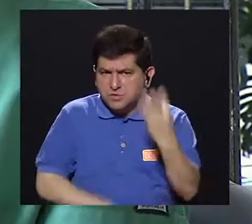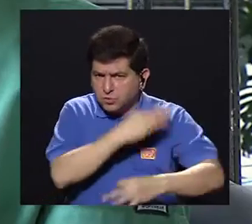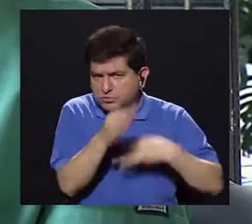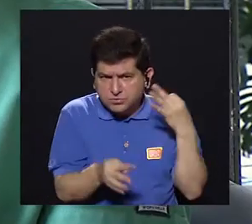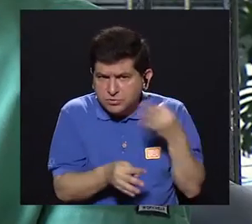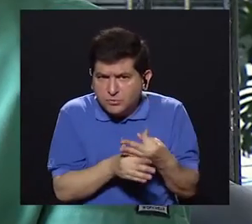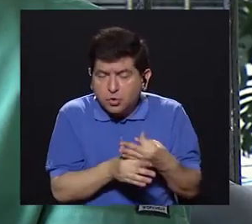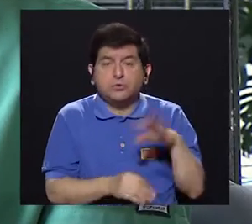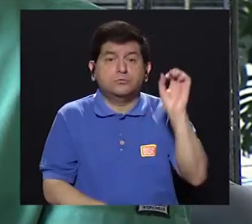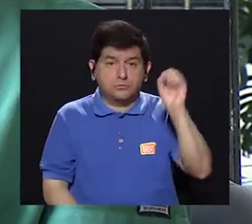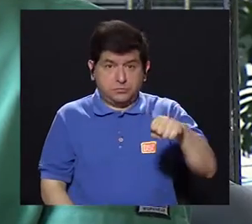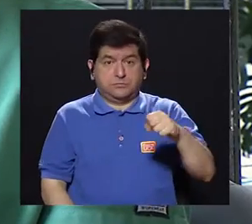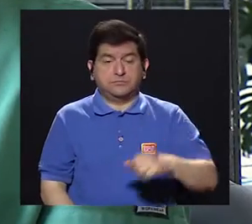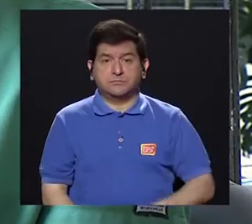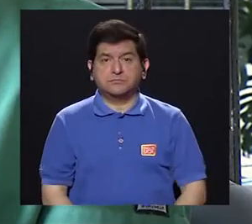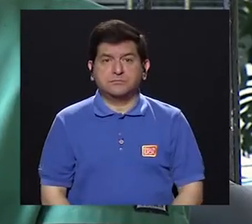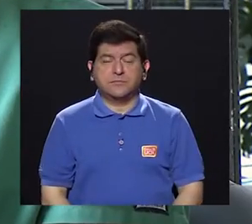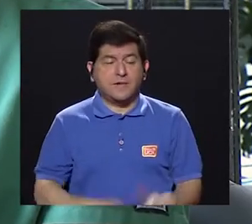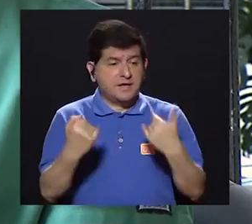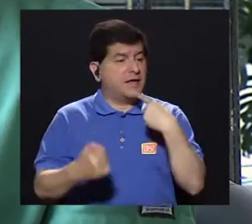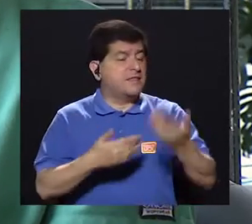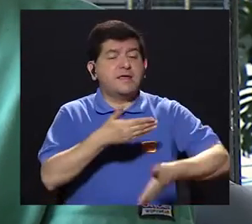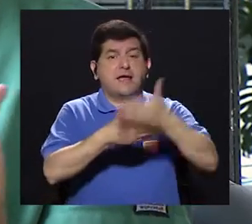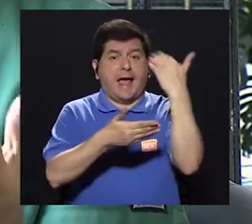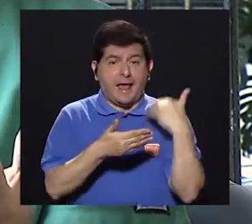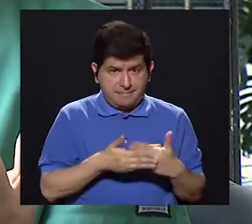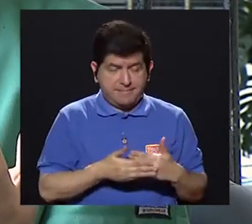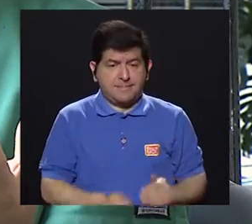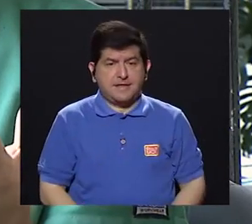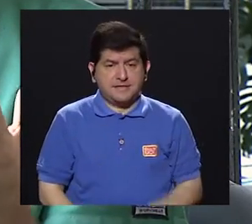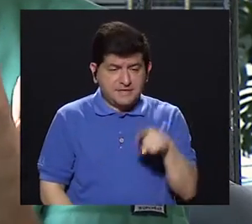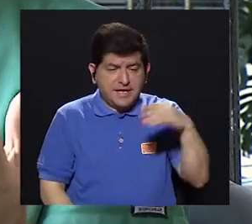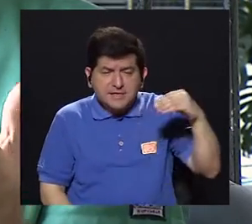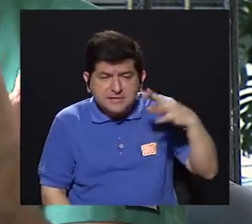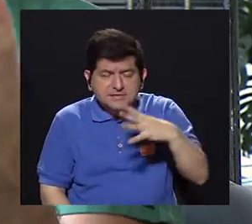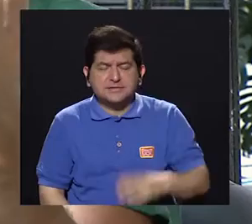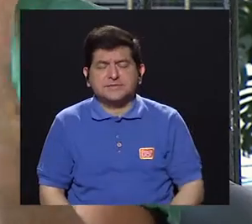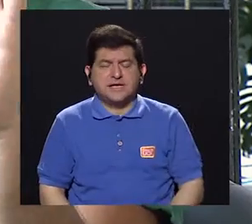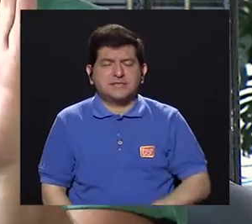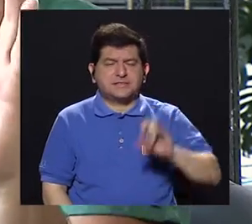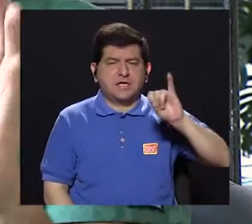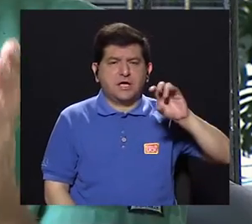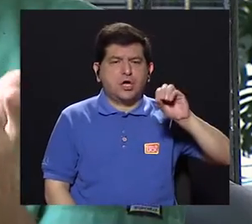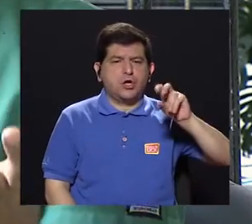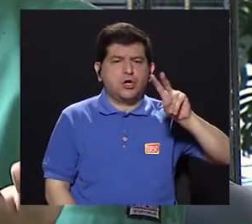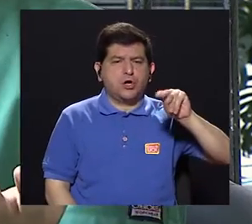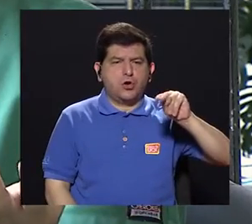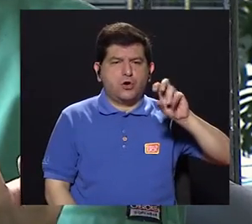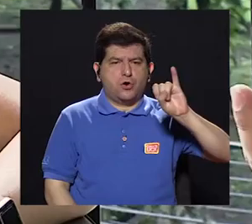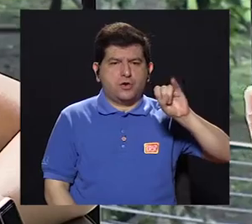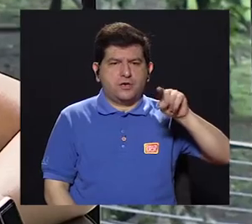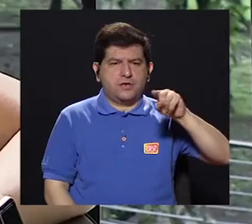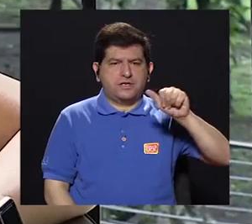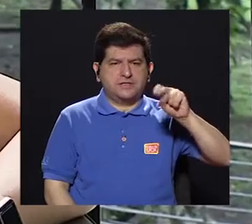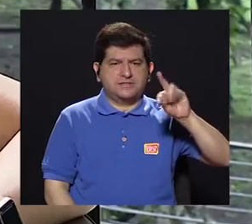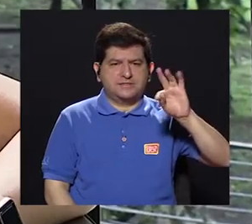¿Efecto secundario? Correcto. Como ya les dije anteriormente, las radiaciones se dividen en no ionizantes y